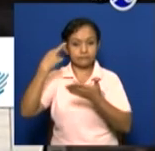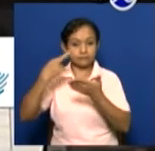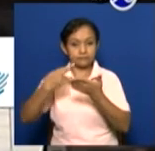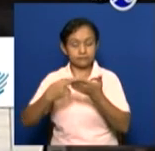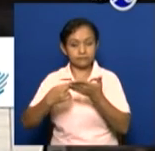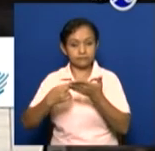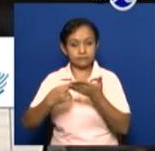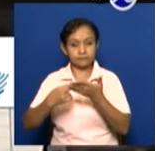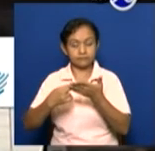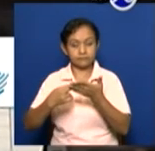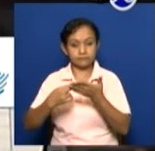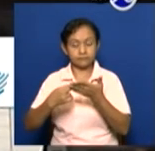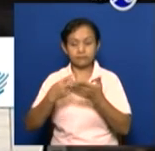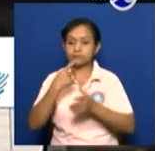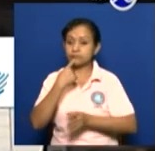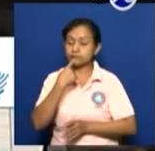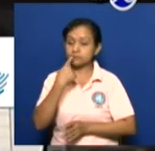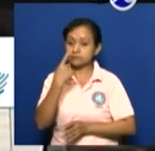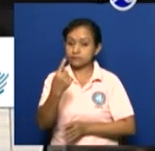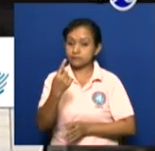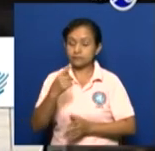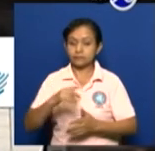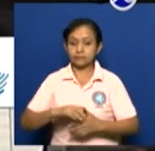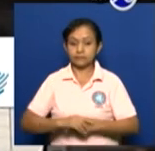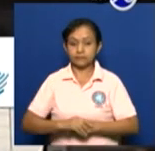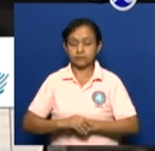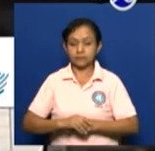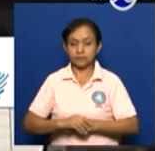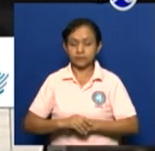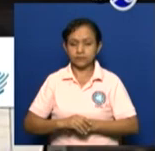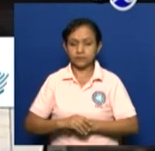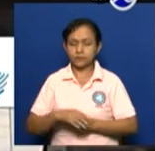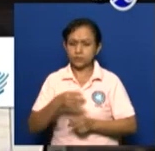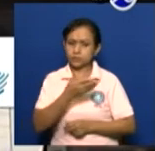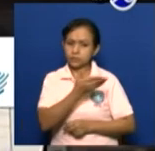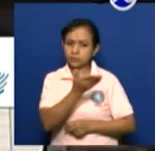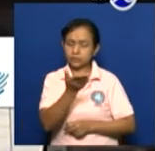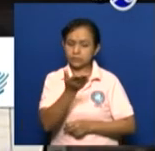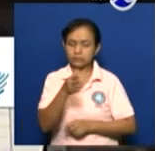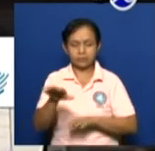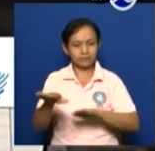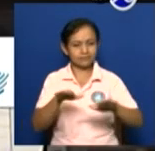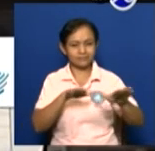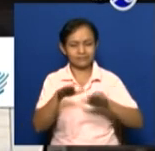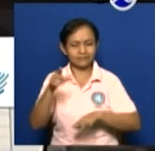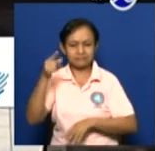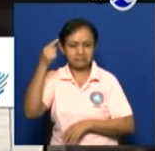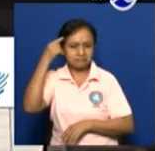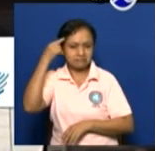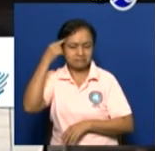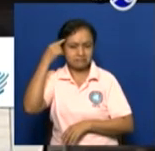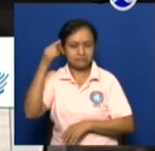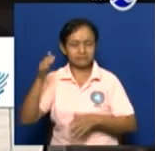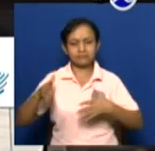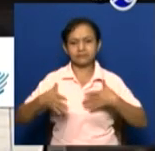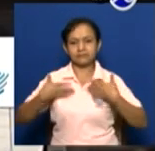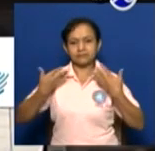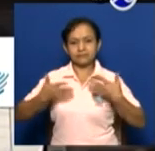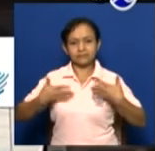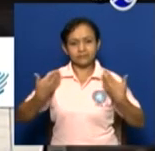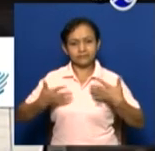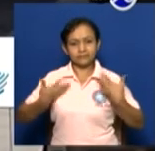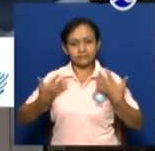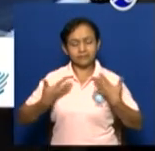encerraba, y le dijo: usted no puede imaginarse la alegría y